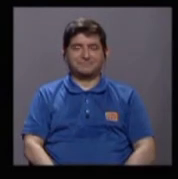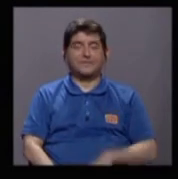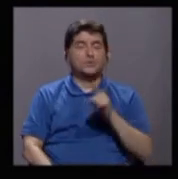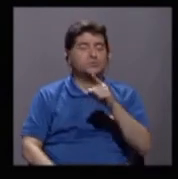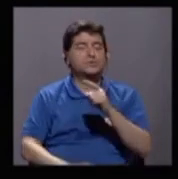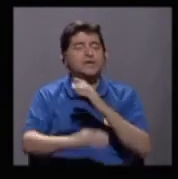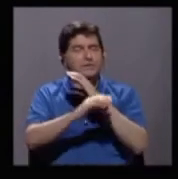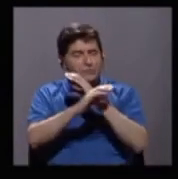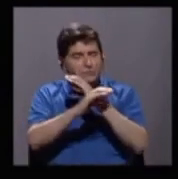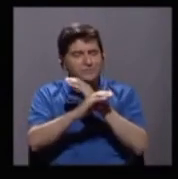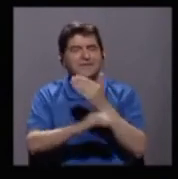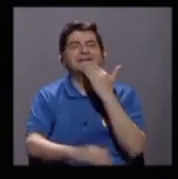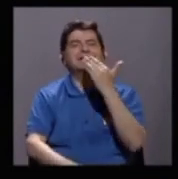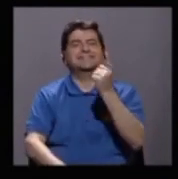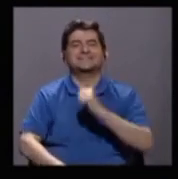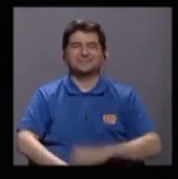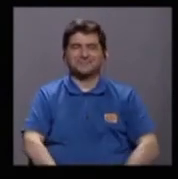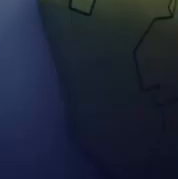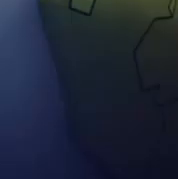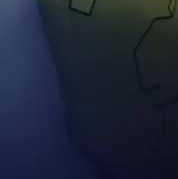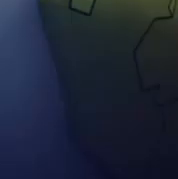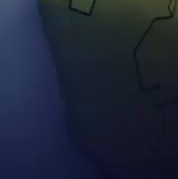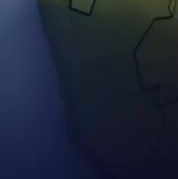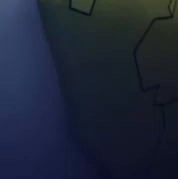cuídense mucho. Gracias.